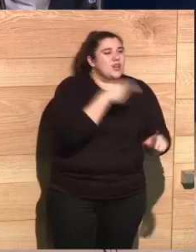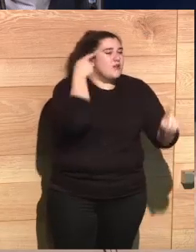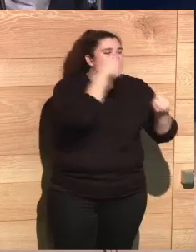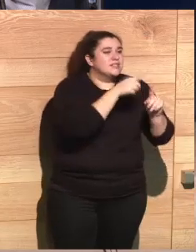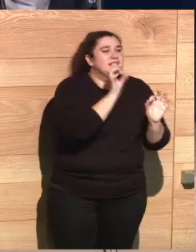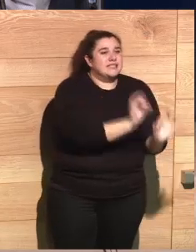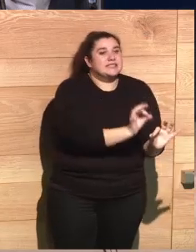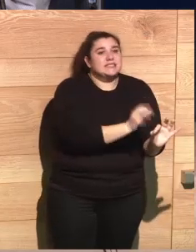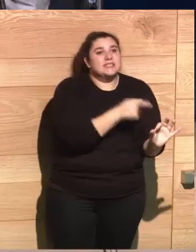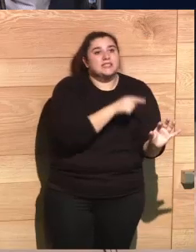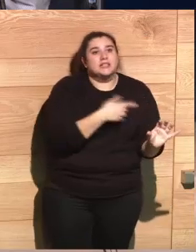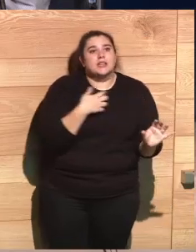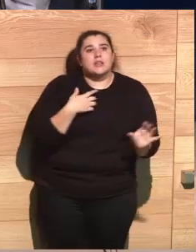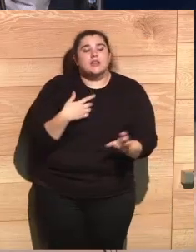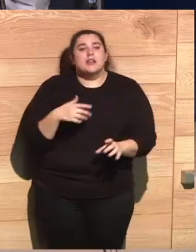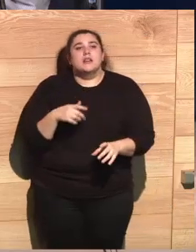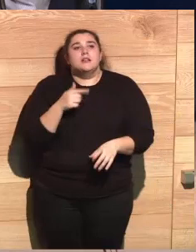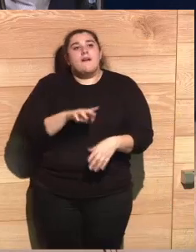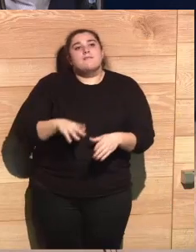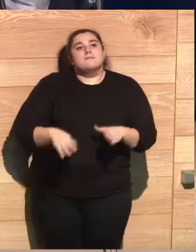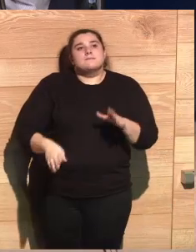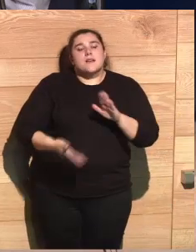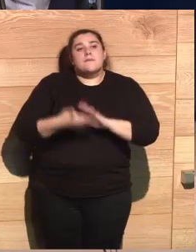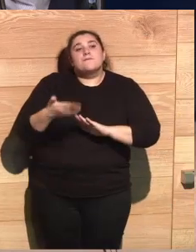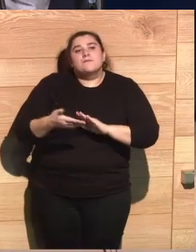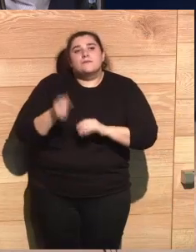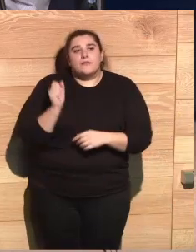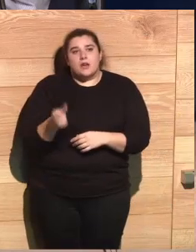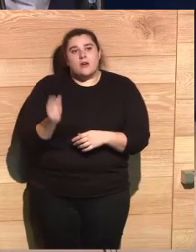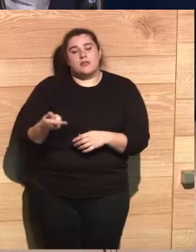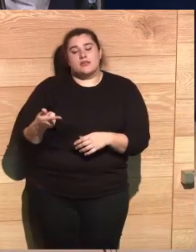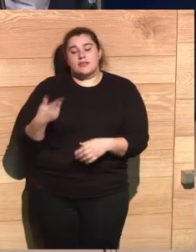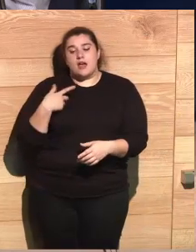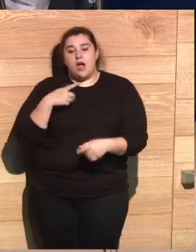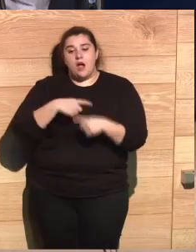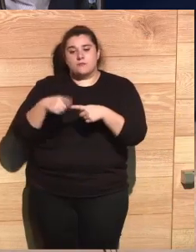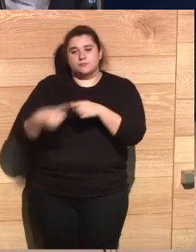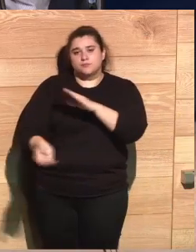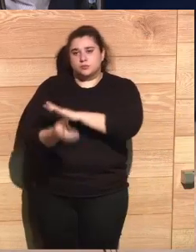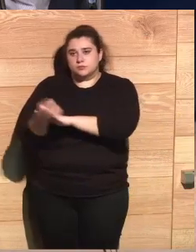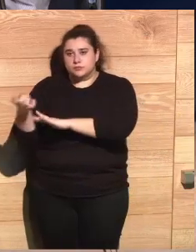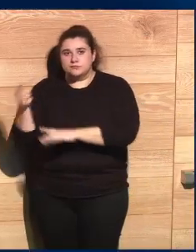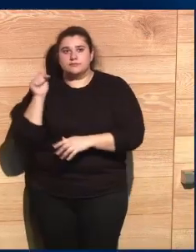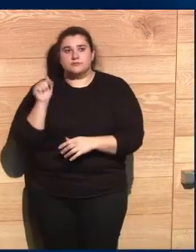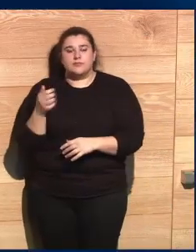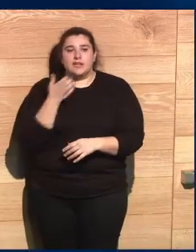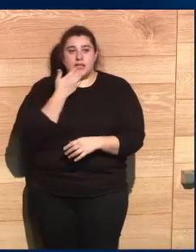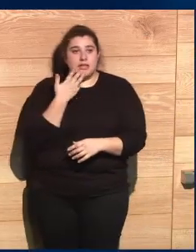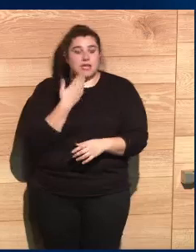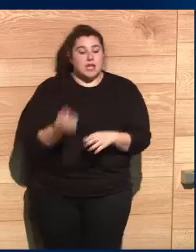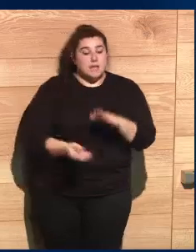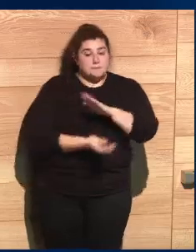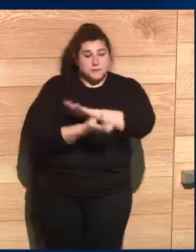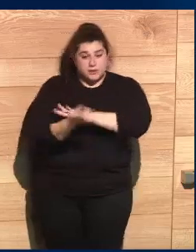en la industria del juego se llama event frequency, ¿no? La frecuencia de acontecimiento. Y ellos han descubierto que cuantos más acontecimientos,